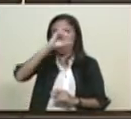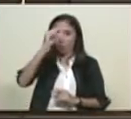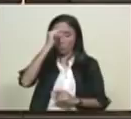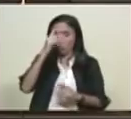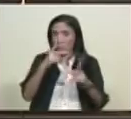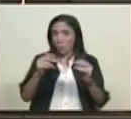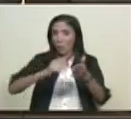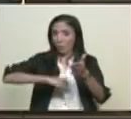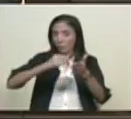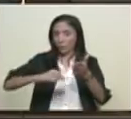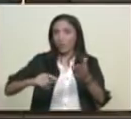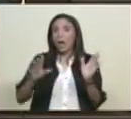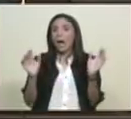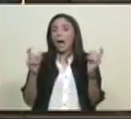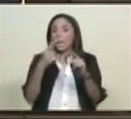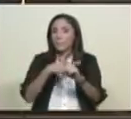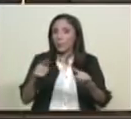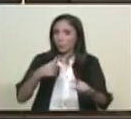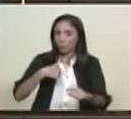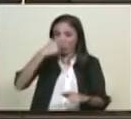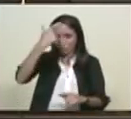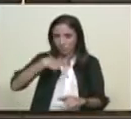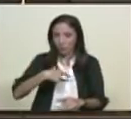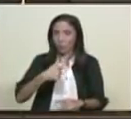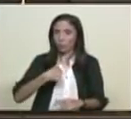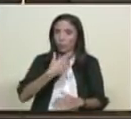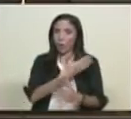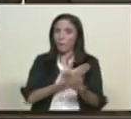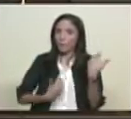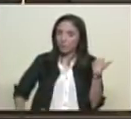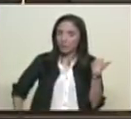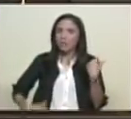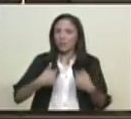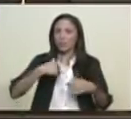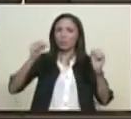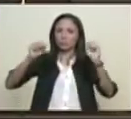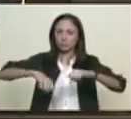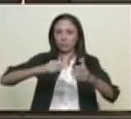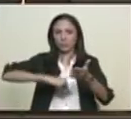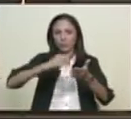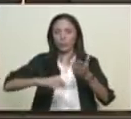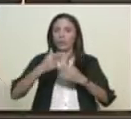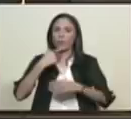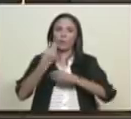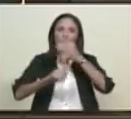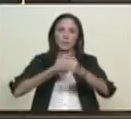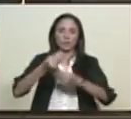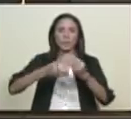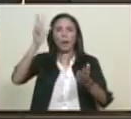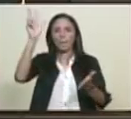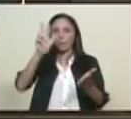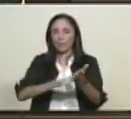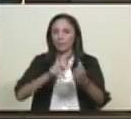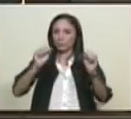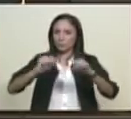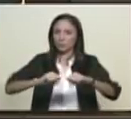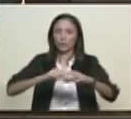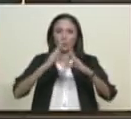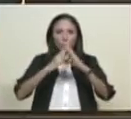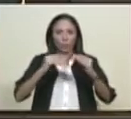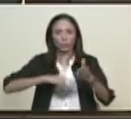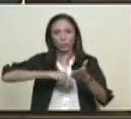hice. Firmamos el acuerdo y dije, vamos a cumplirlo. Como jefe de Estado me comprometo a cumplirlo en todas sus